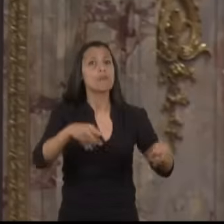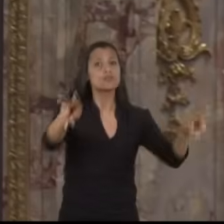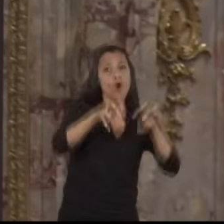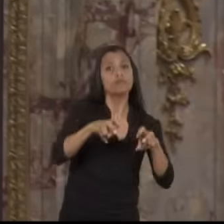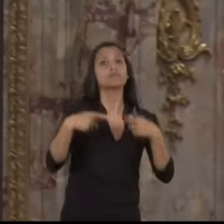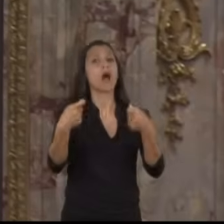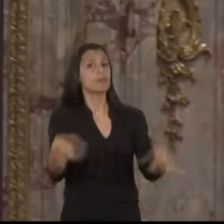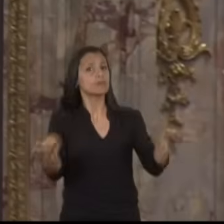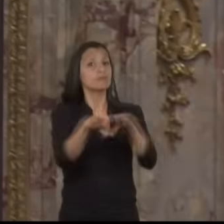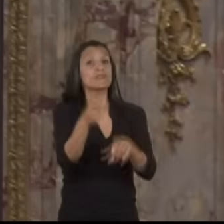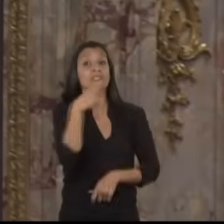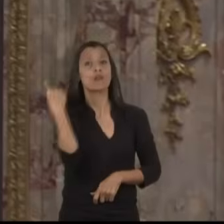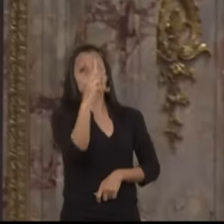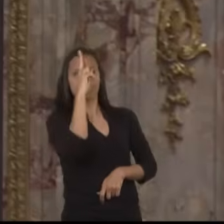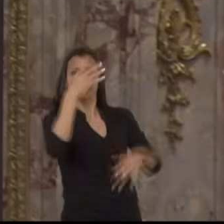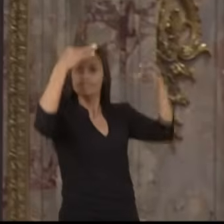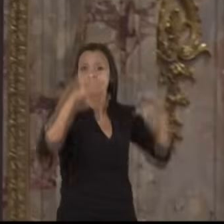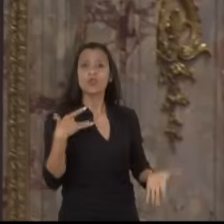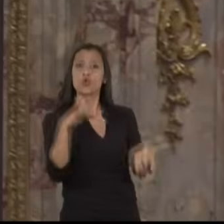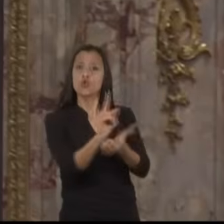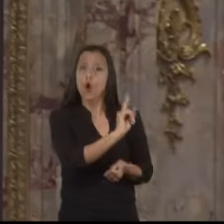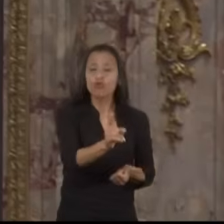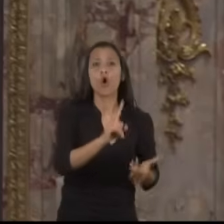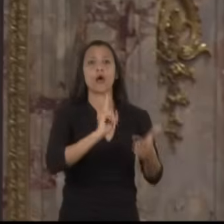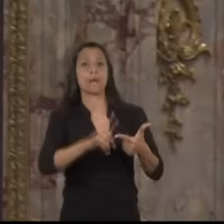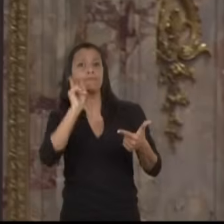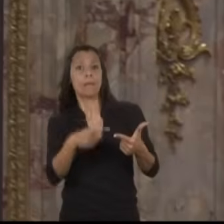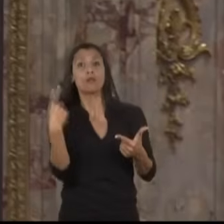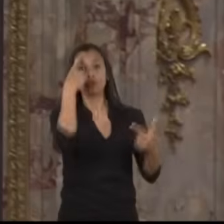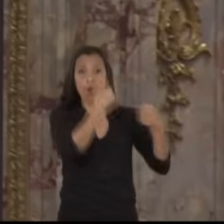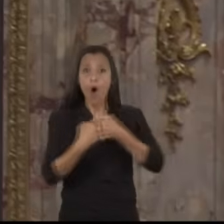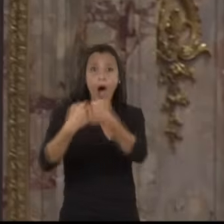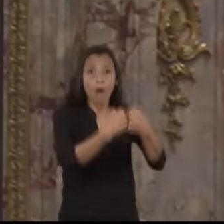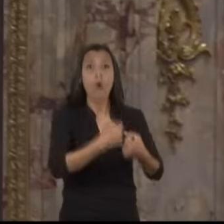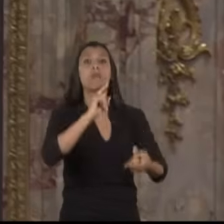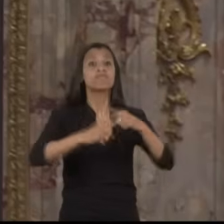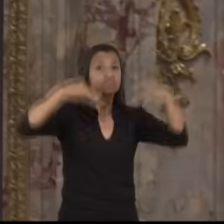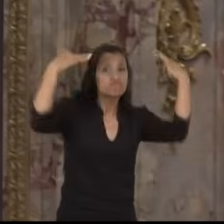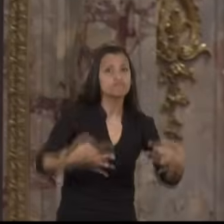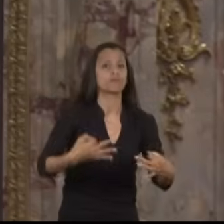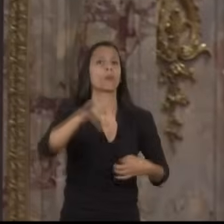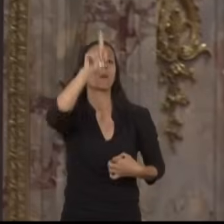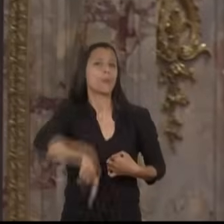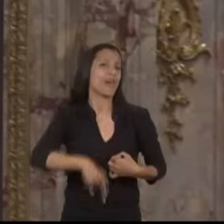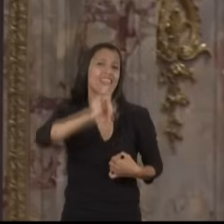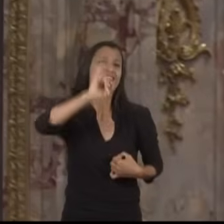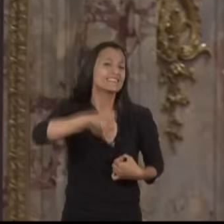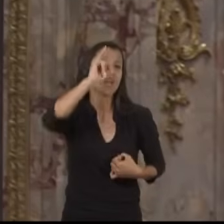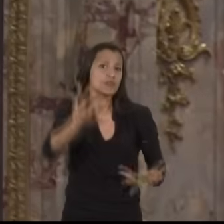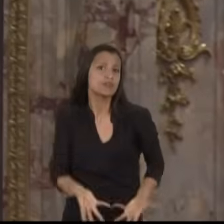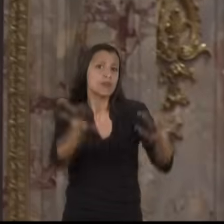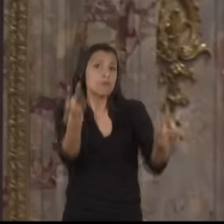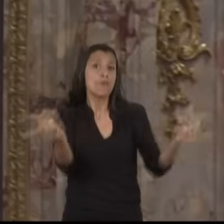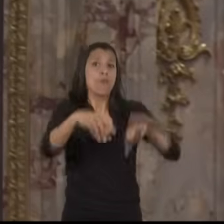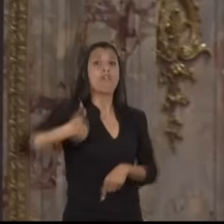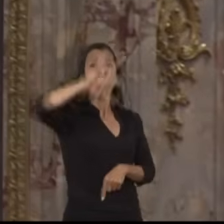Si respetamos el equilibrio fiscal, si logramos ese consenso básico, tenemos asegurado un crecimiento inimaginable